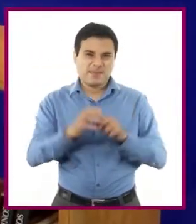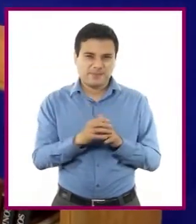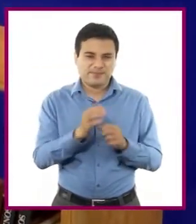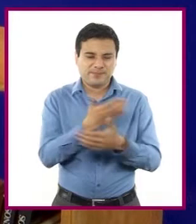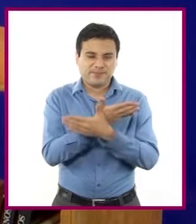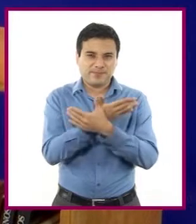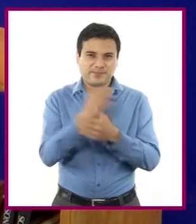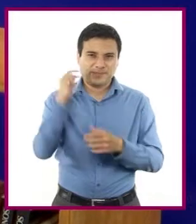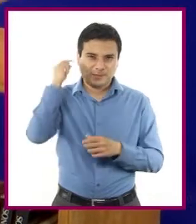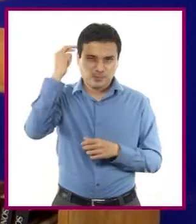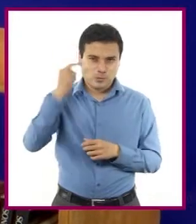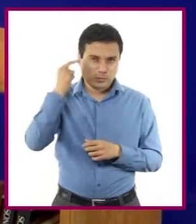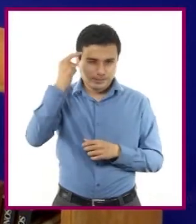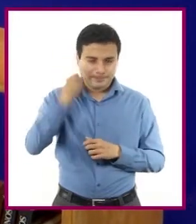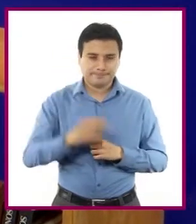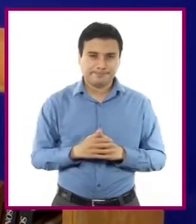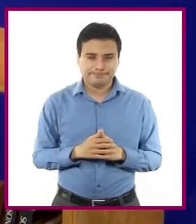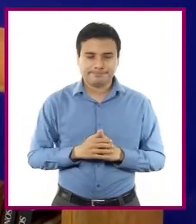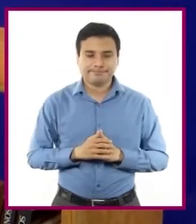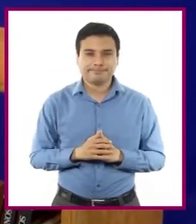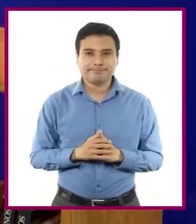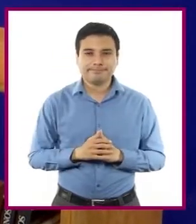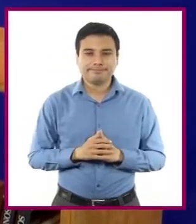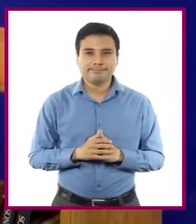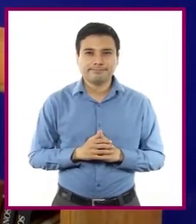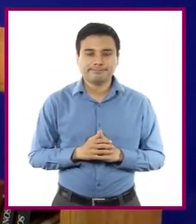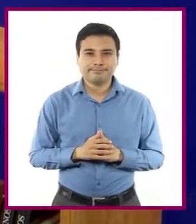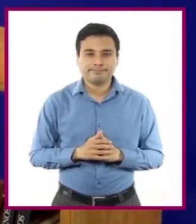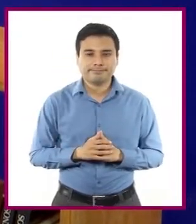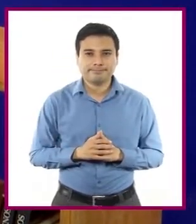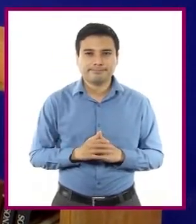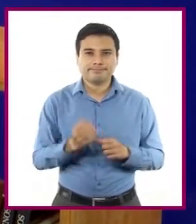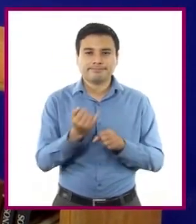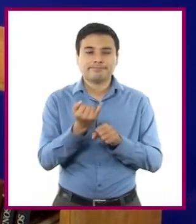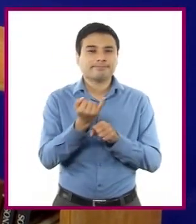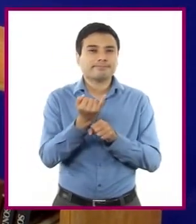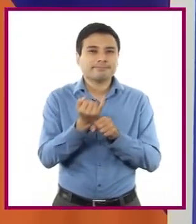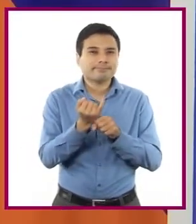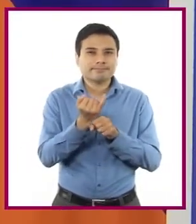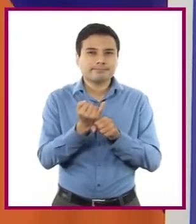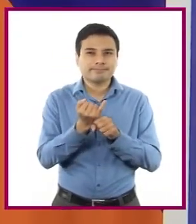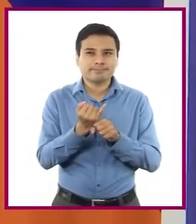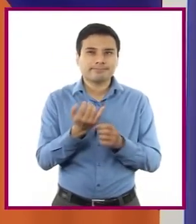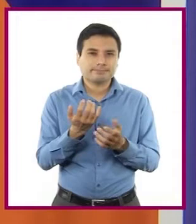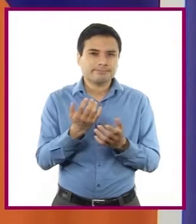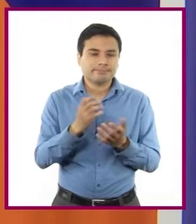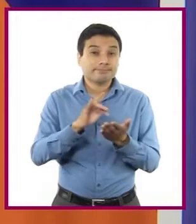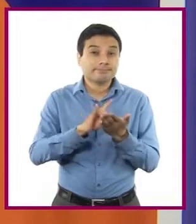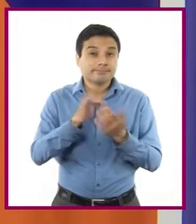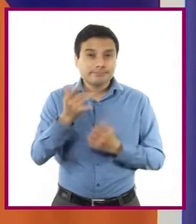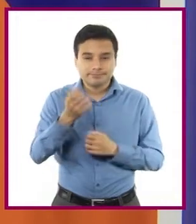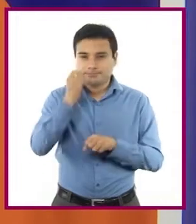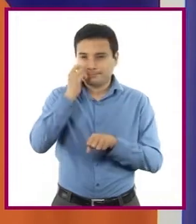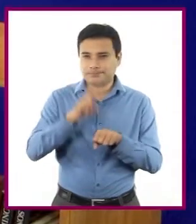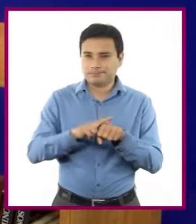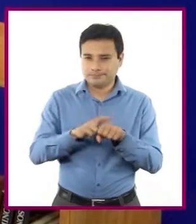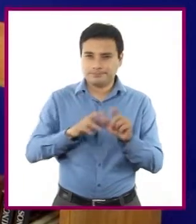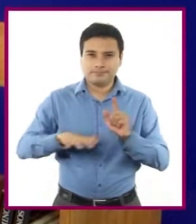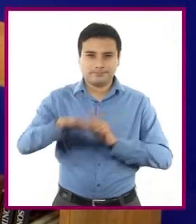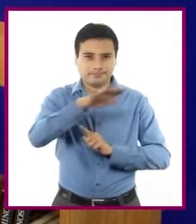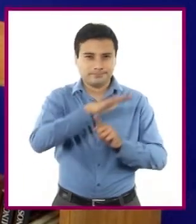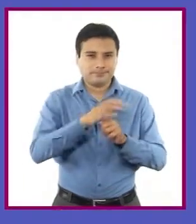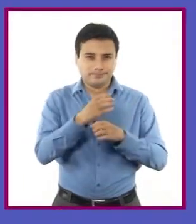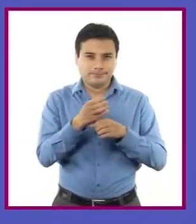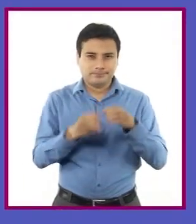para el educador ambiental de la mariposa monarca, que fue elaborado con el apoyo de la Secretaría del Medio Ambiente y Recursos